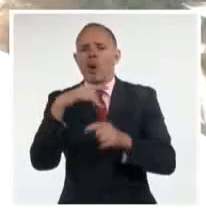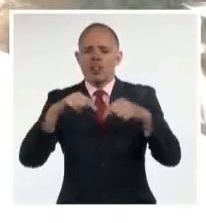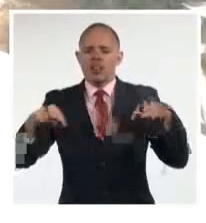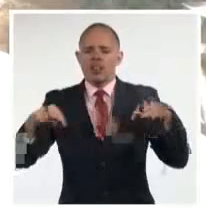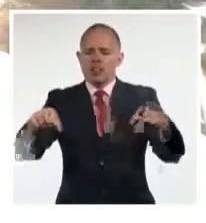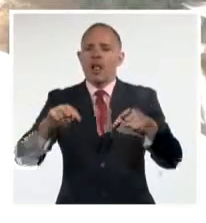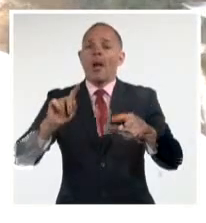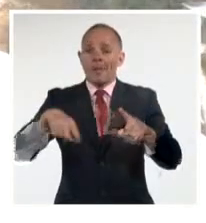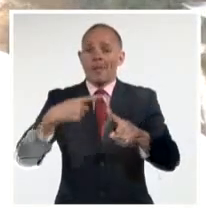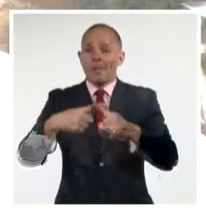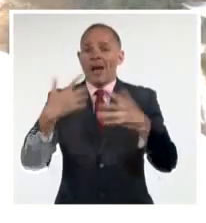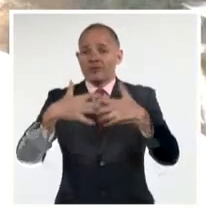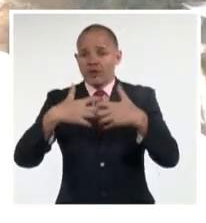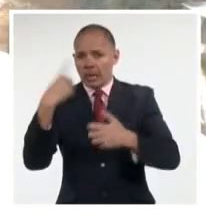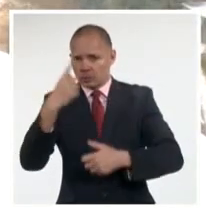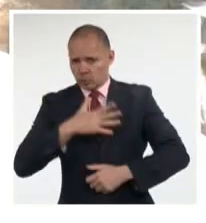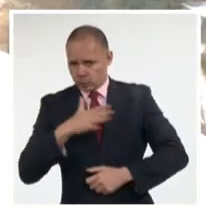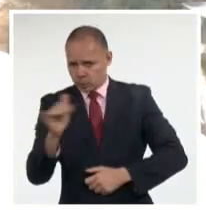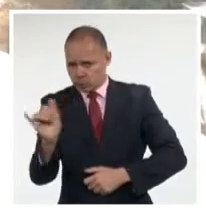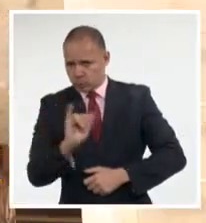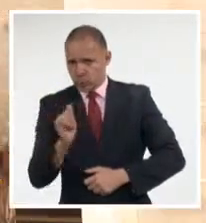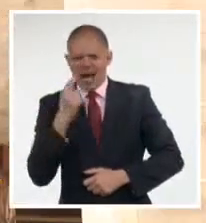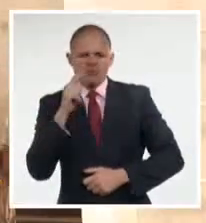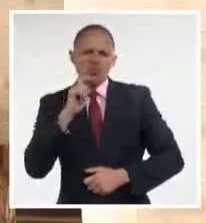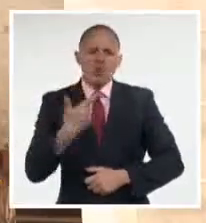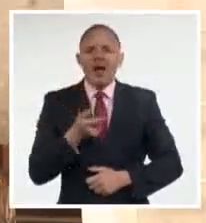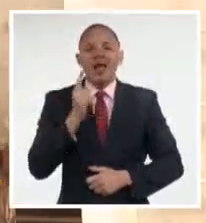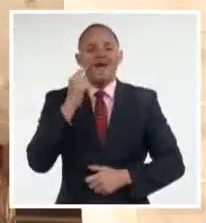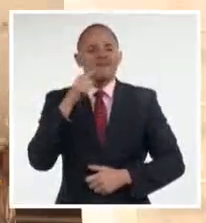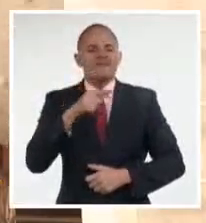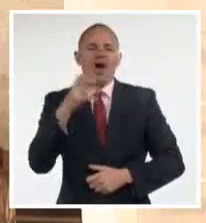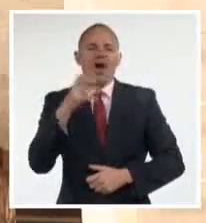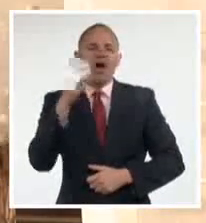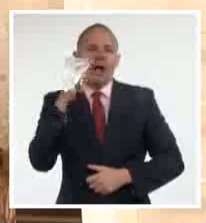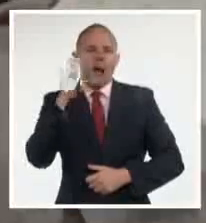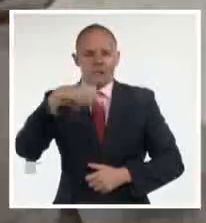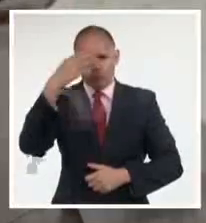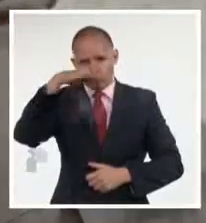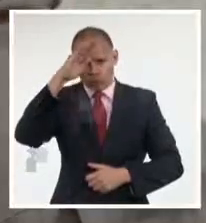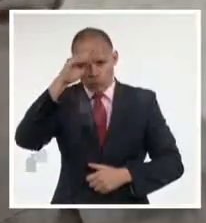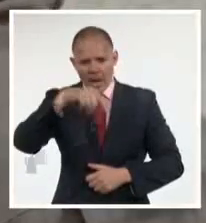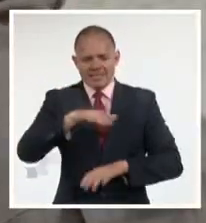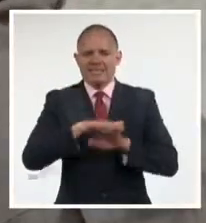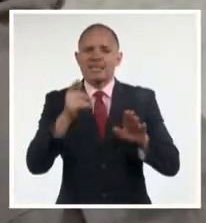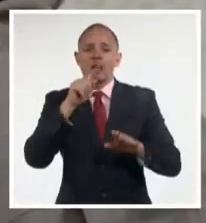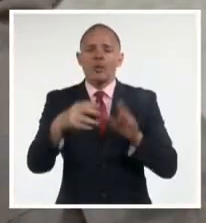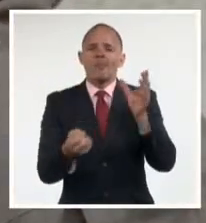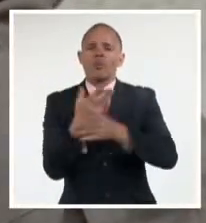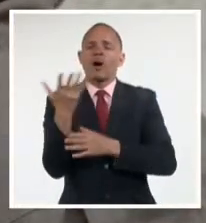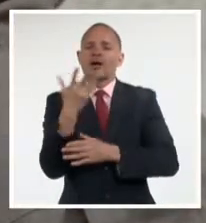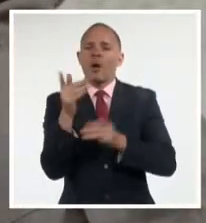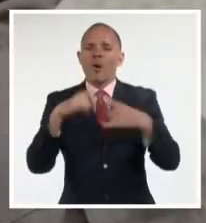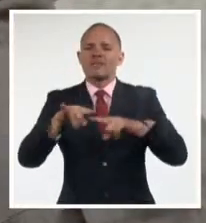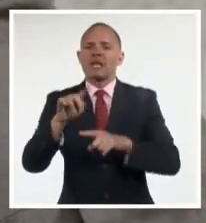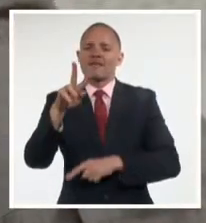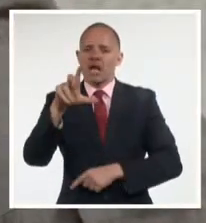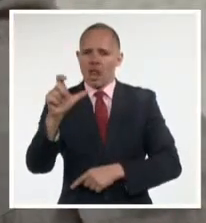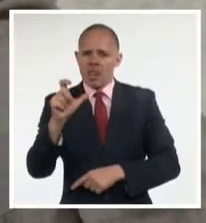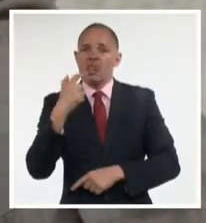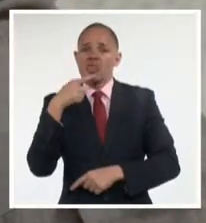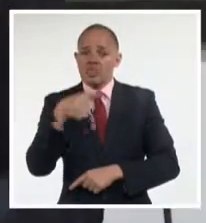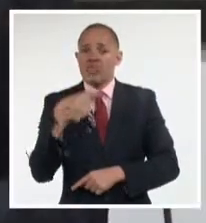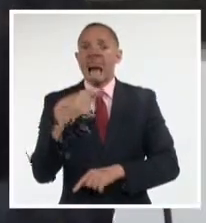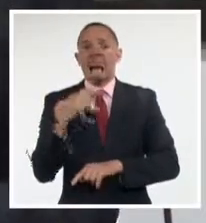industria. Aprovechar innovaciones, entre ellas el cemento cubano creado por la Universidad Central Marta Abreu de Las Villas y que